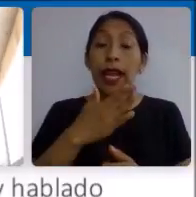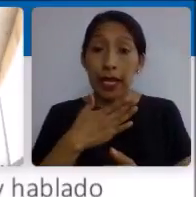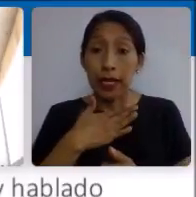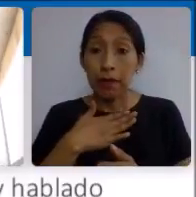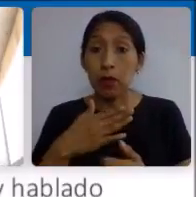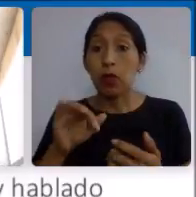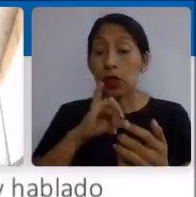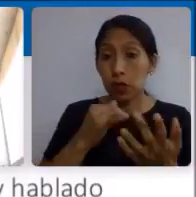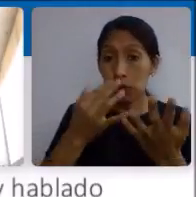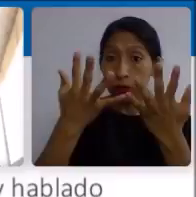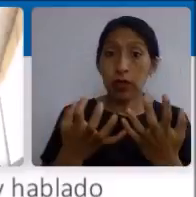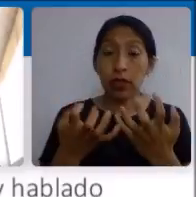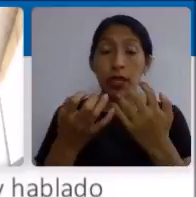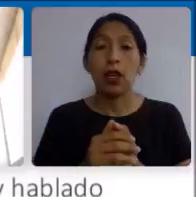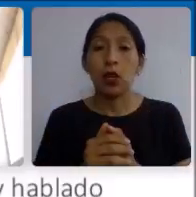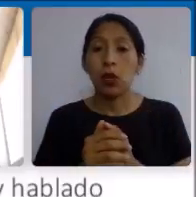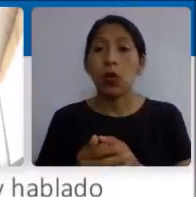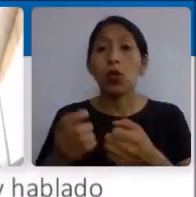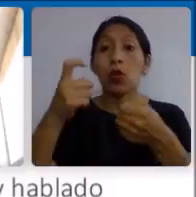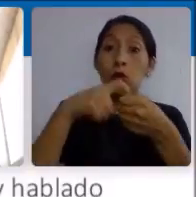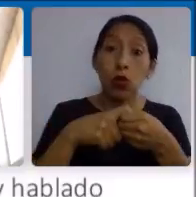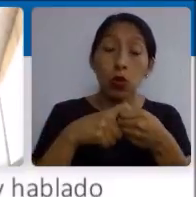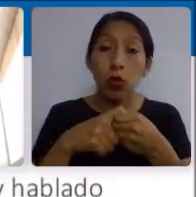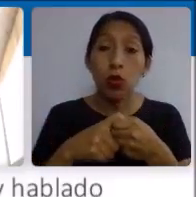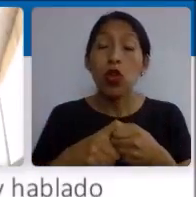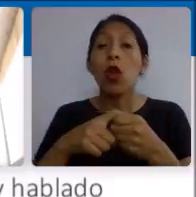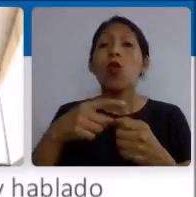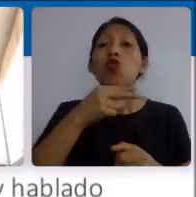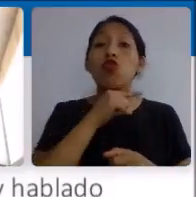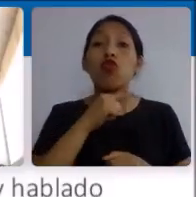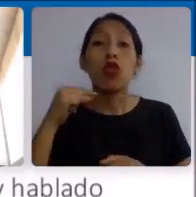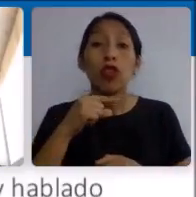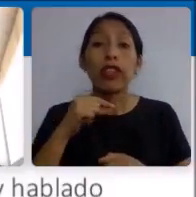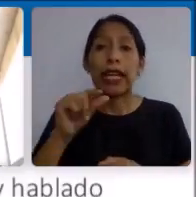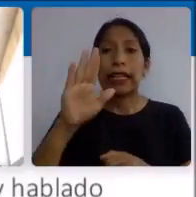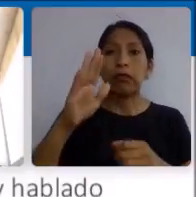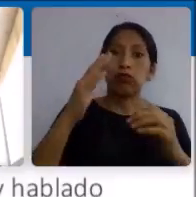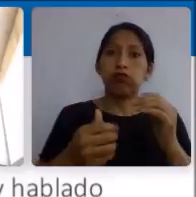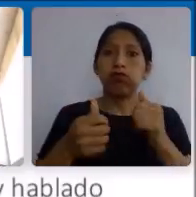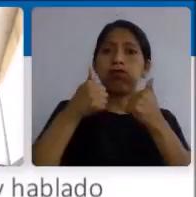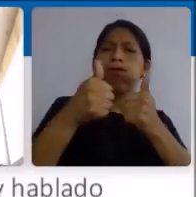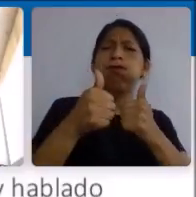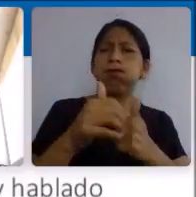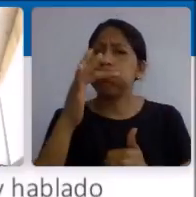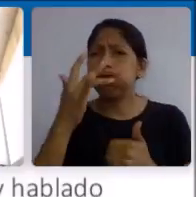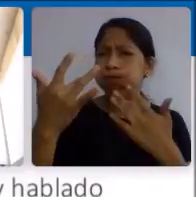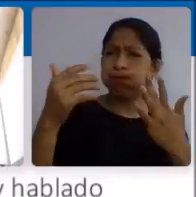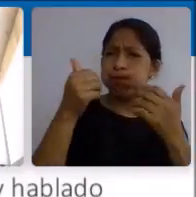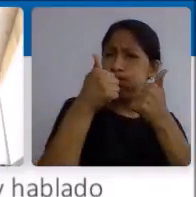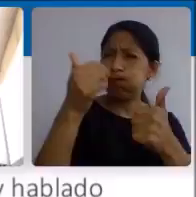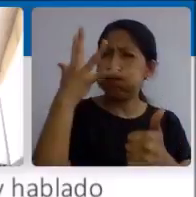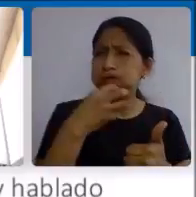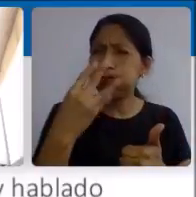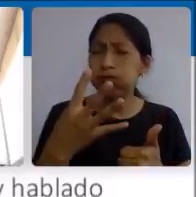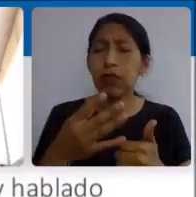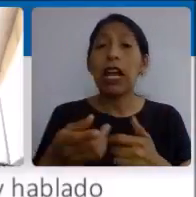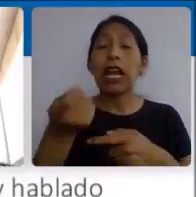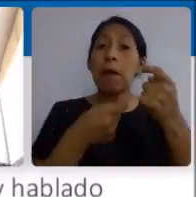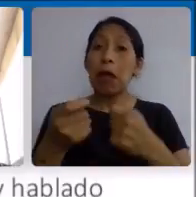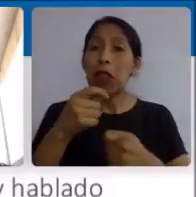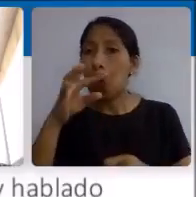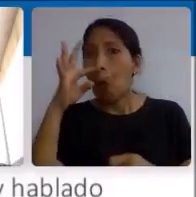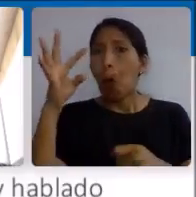paquete incluyo un hotel de 5 estrellas, significa que vendo lujo. No es así, ¿no? Hay muchas empresas